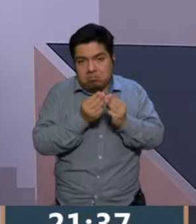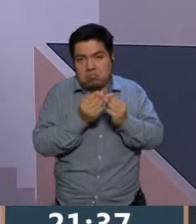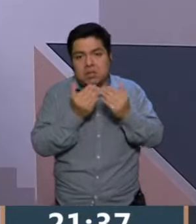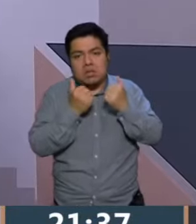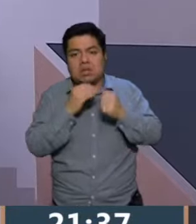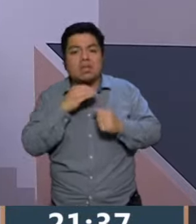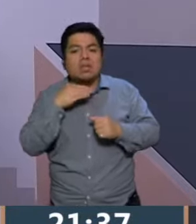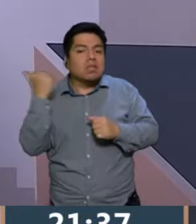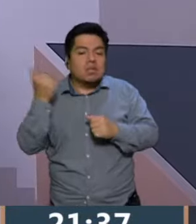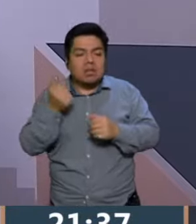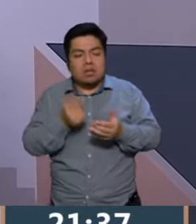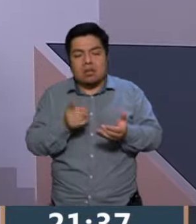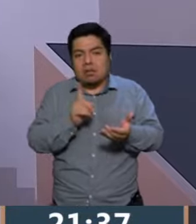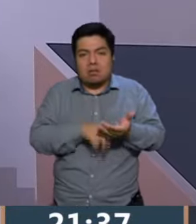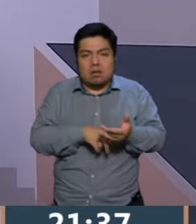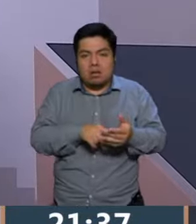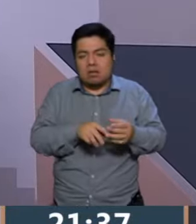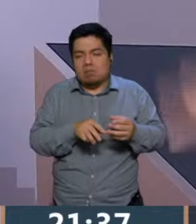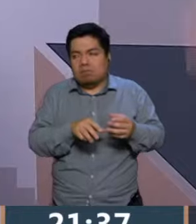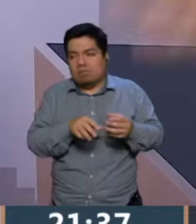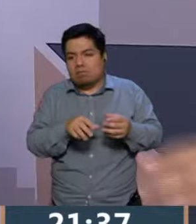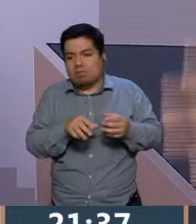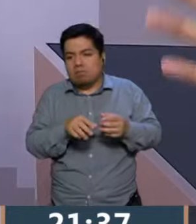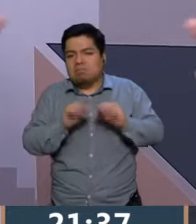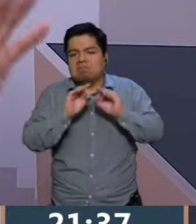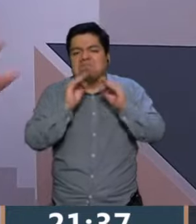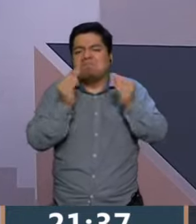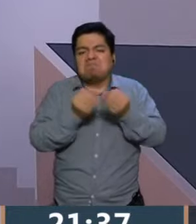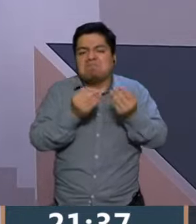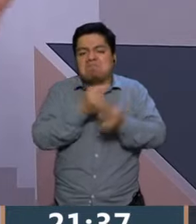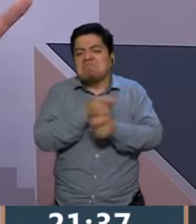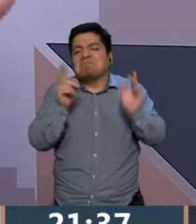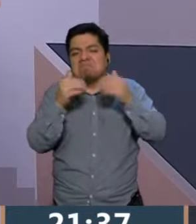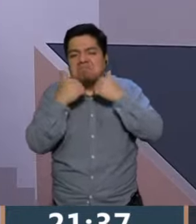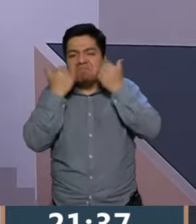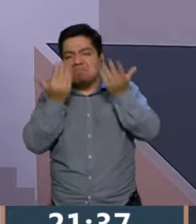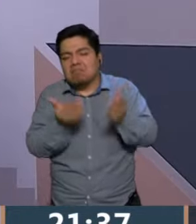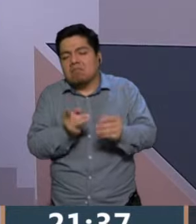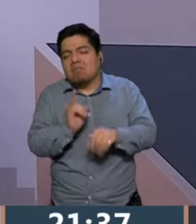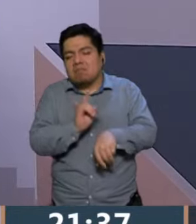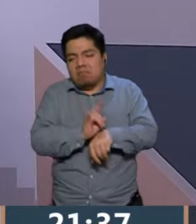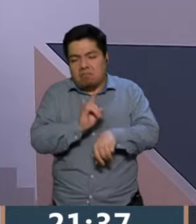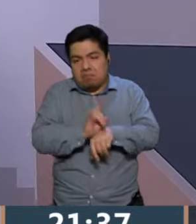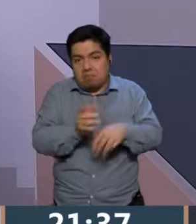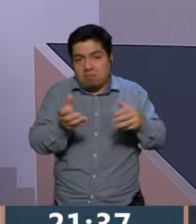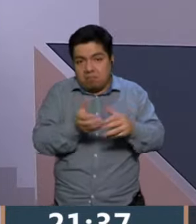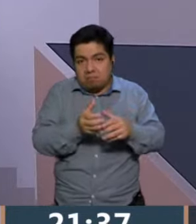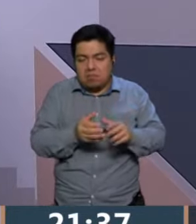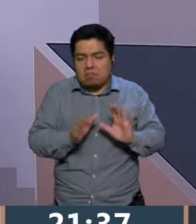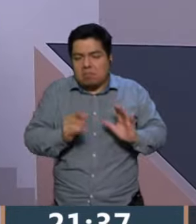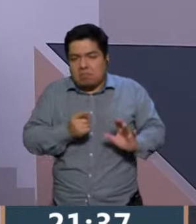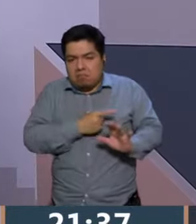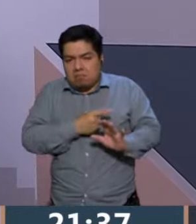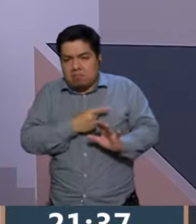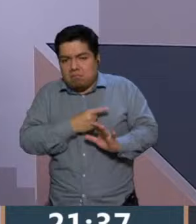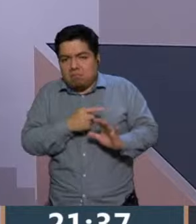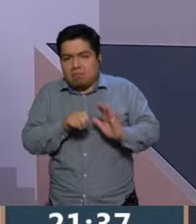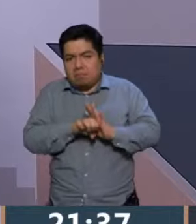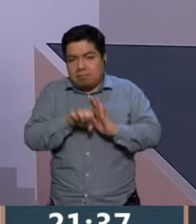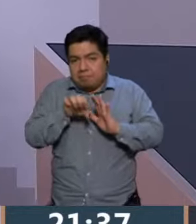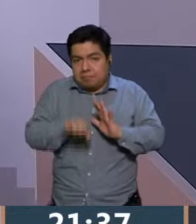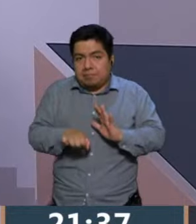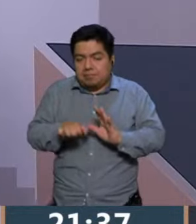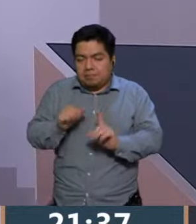delito que constituye es una forma delito, de identificar un grupo que presuntamente cometió delitos, ¿no? Incluso me atrevería a decir, como